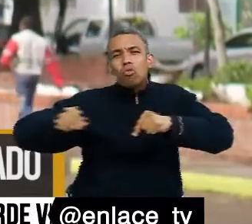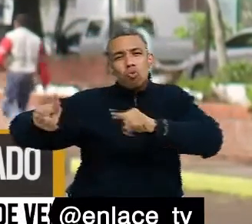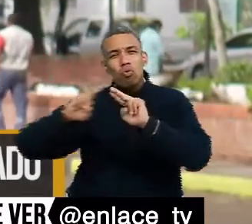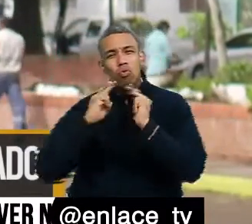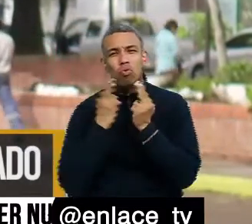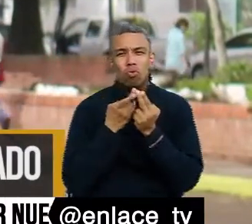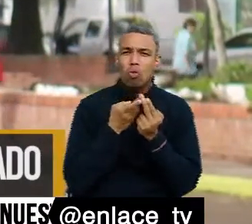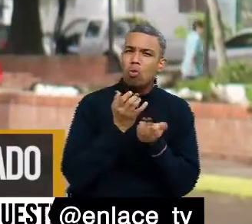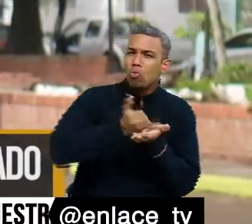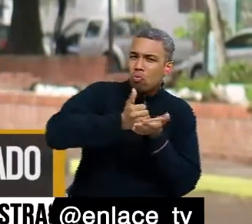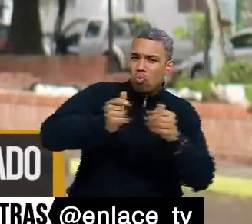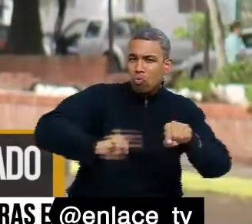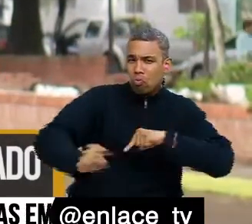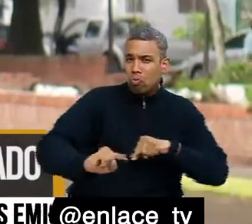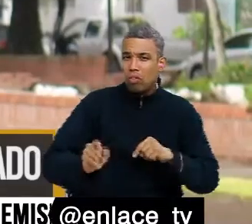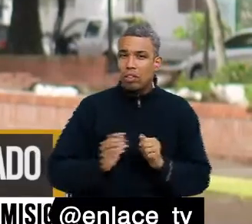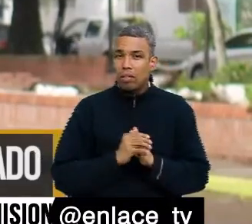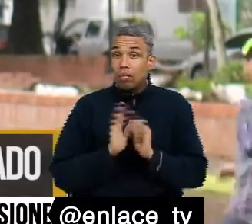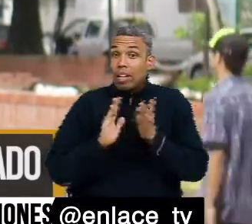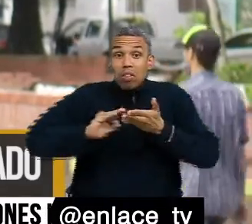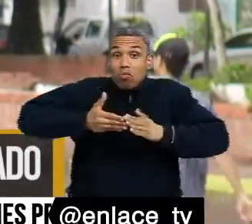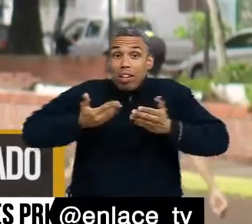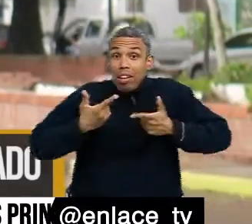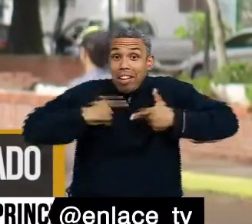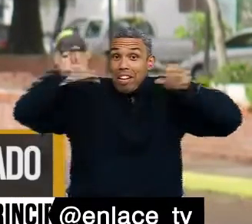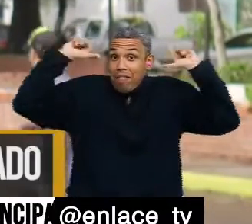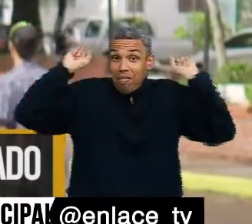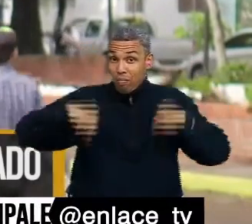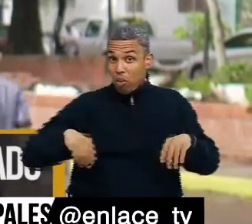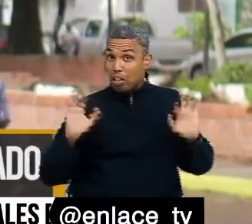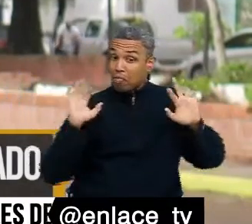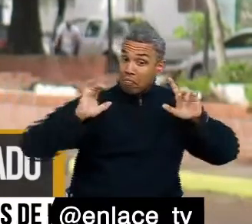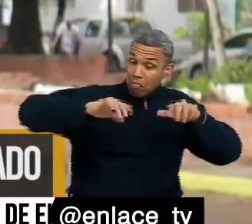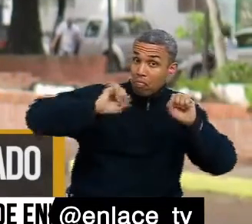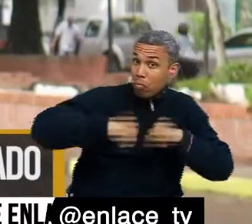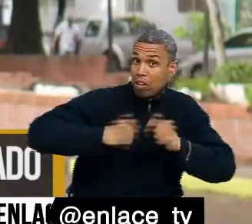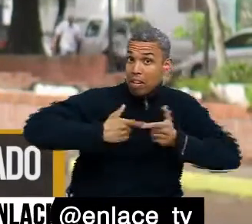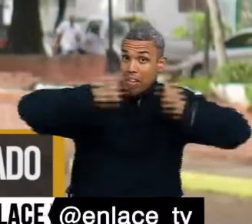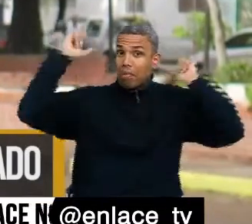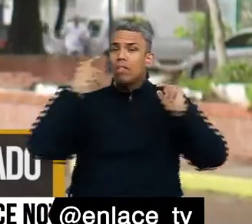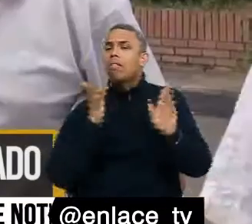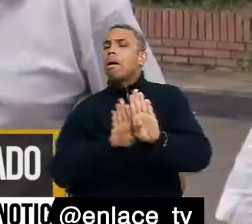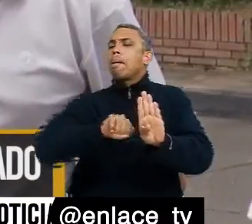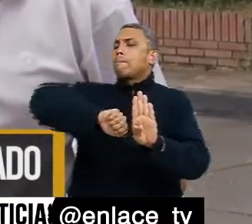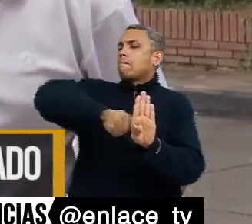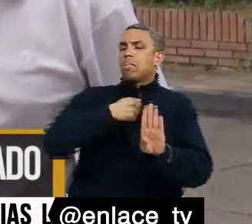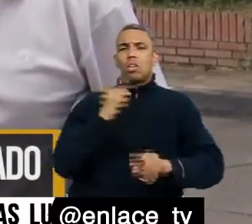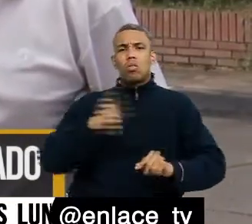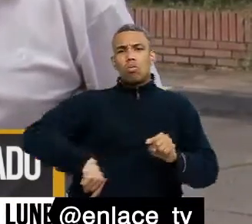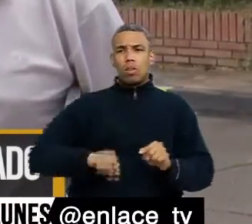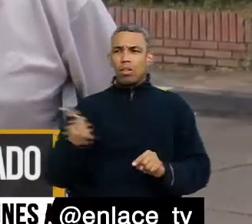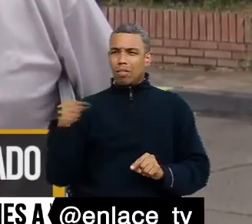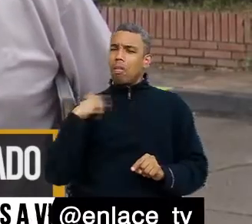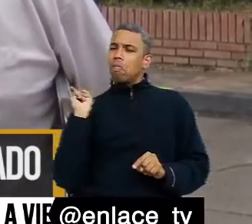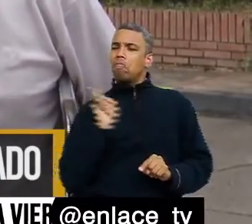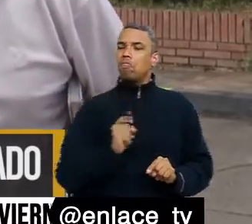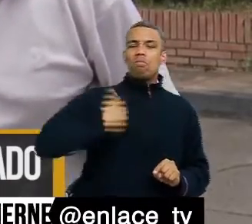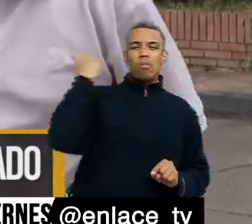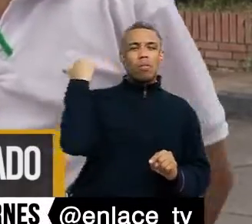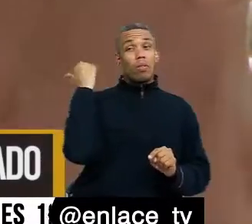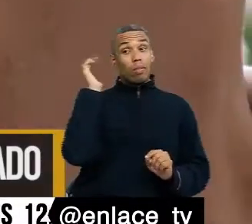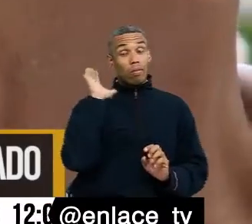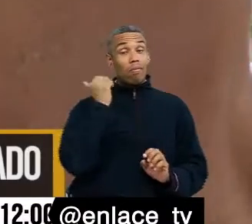barrio tienen que ser utilizados por la comunidad y hasta por sus familiares de todas las personas que aparecen inscritas en el libro. El presidente saliente de la Junta de Acción